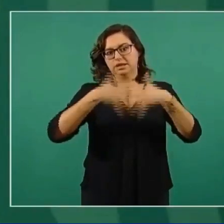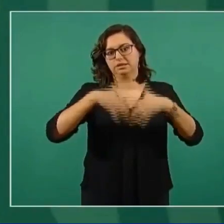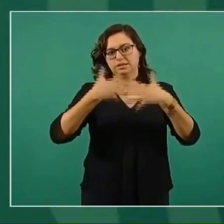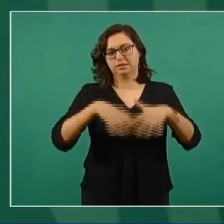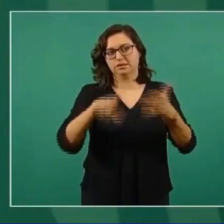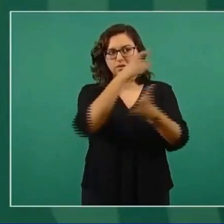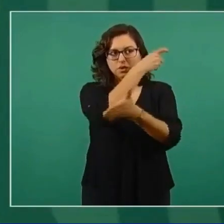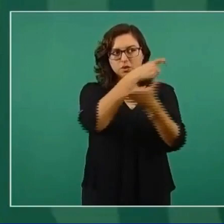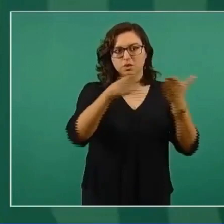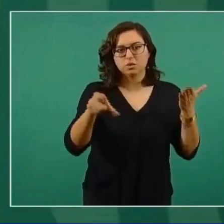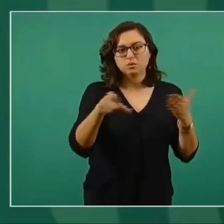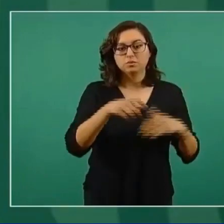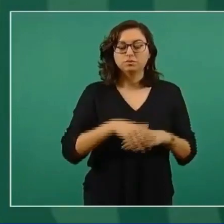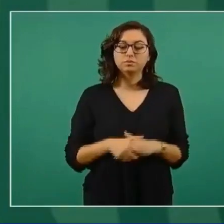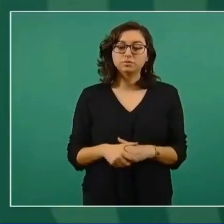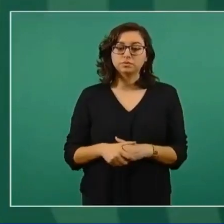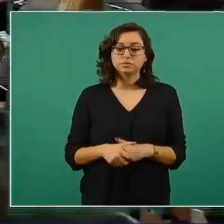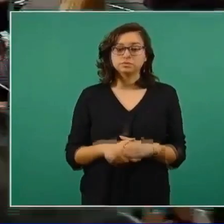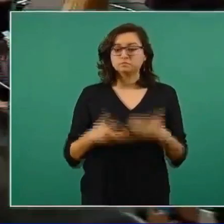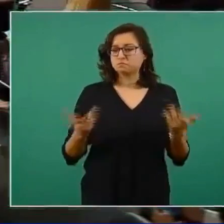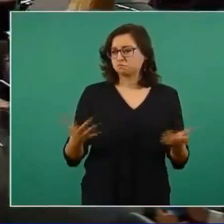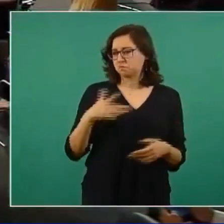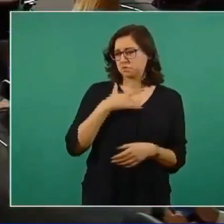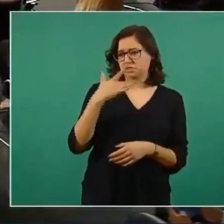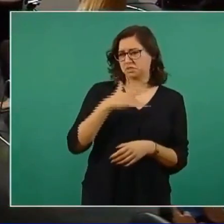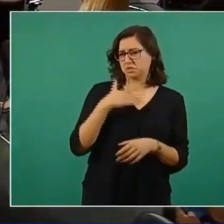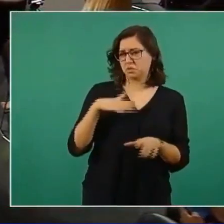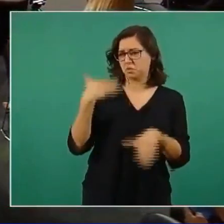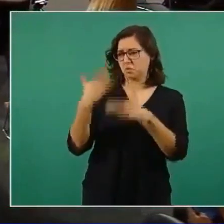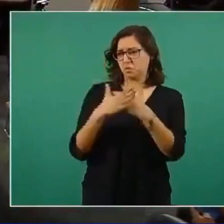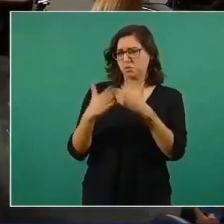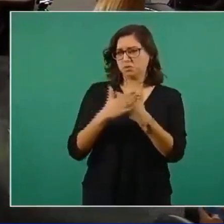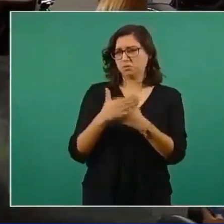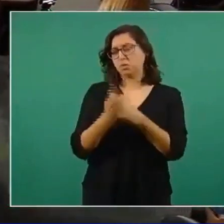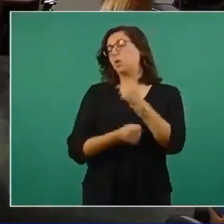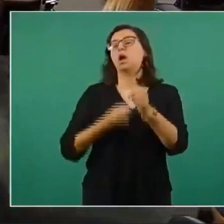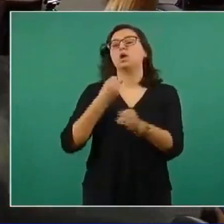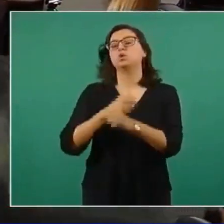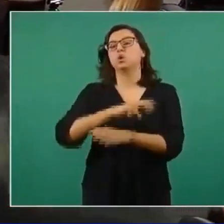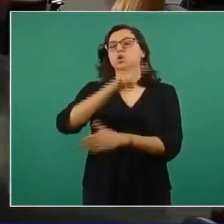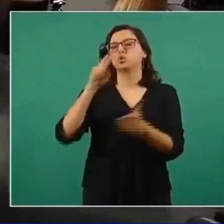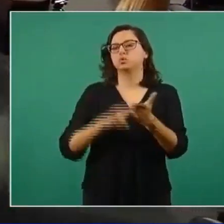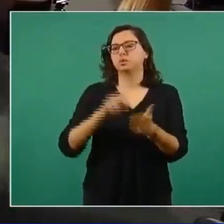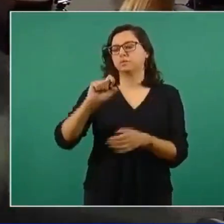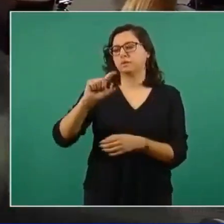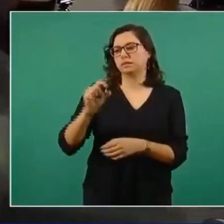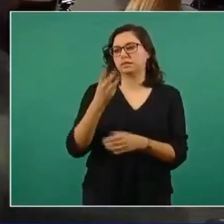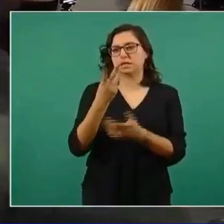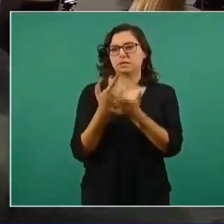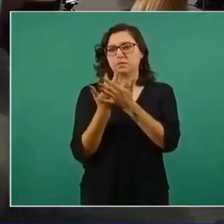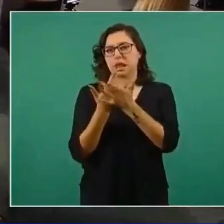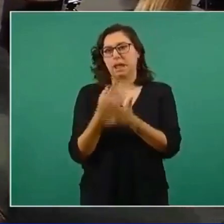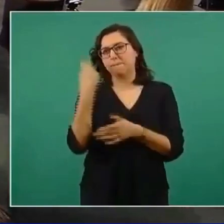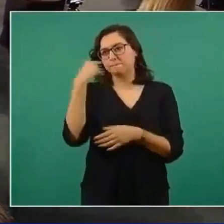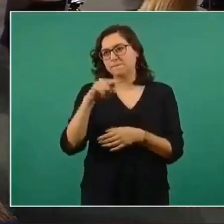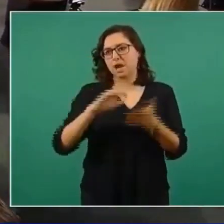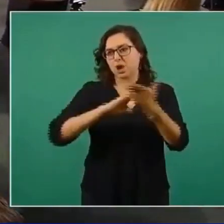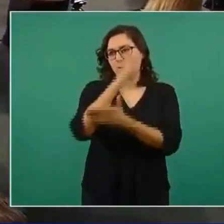Park. ¿No convenía esperar al 2023 para la renegociación del contrato en el caso de la refinería